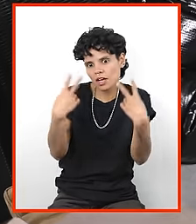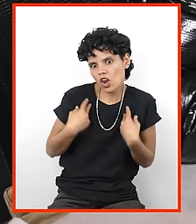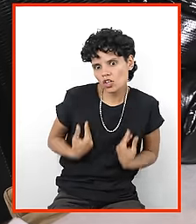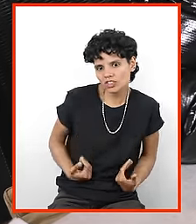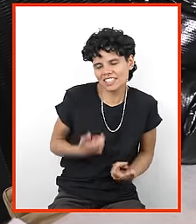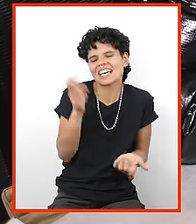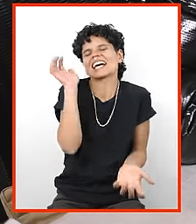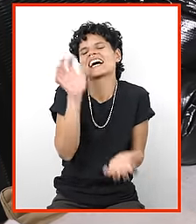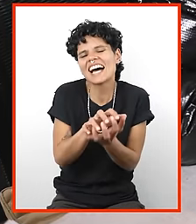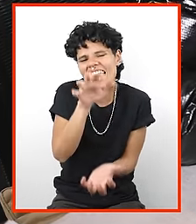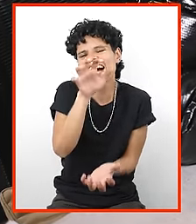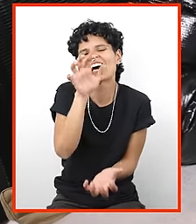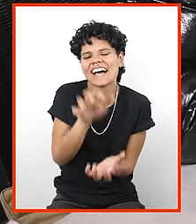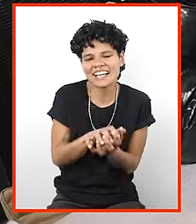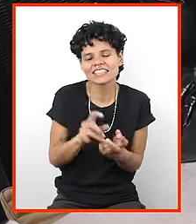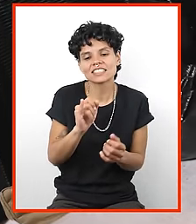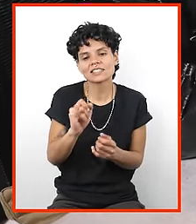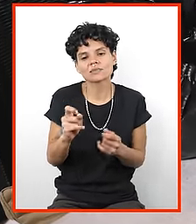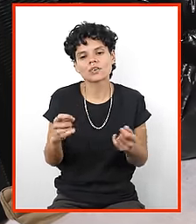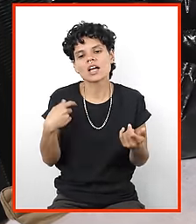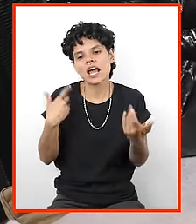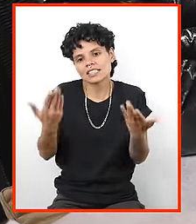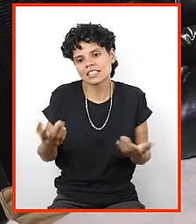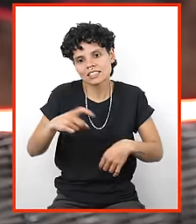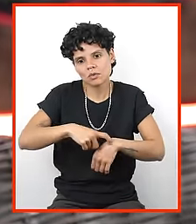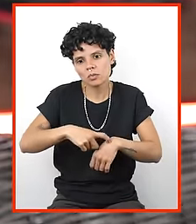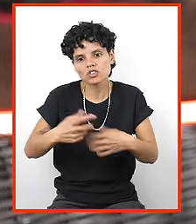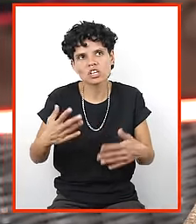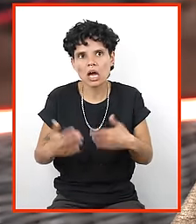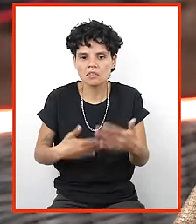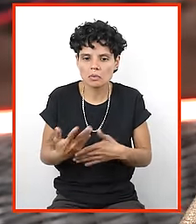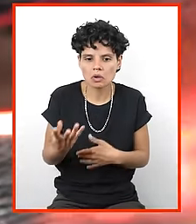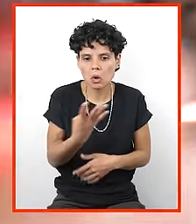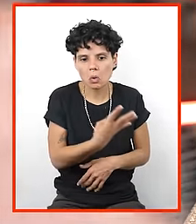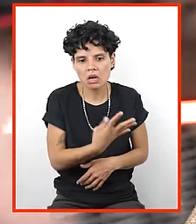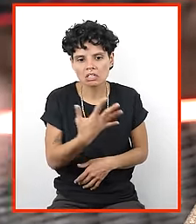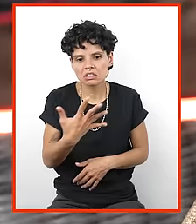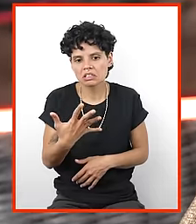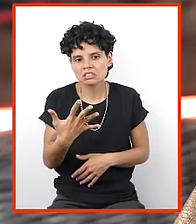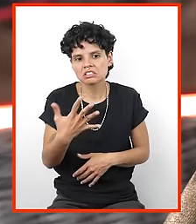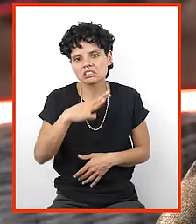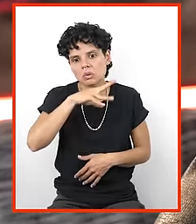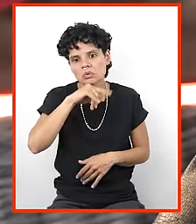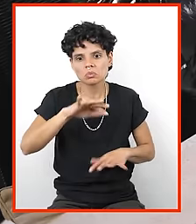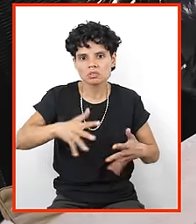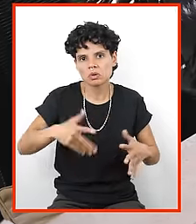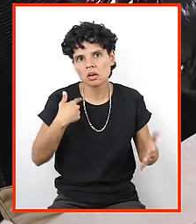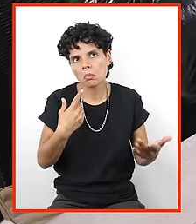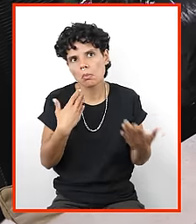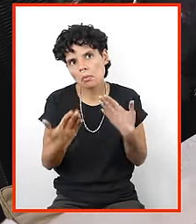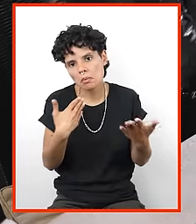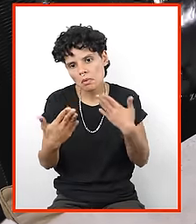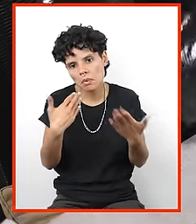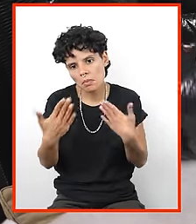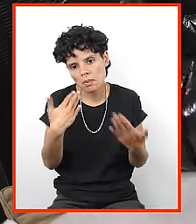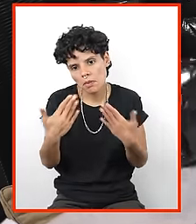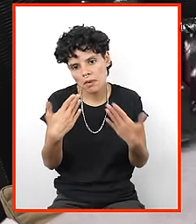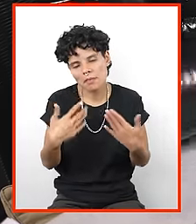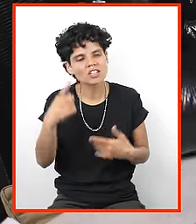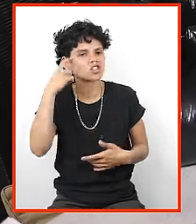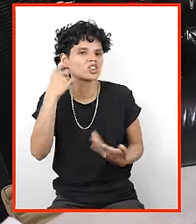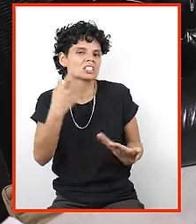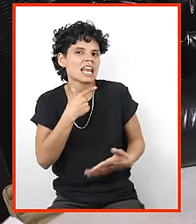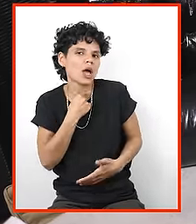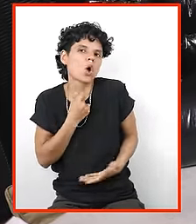O sea, la gente que está viendo este programa hasta ya este momento, que ya creo que ya vamos como 45 minutos. No sé. Yo creo que es porque ya